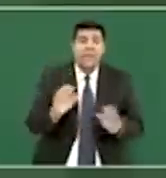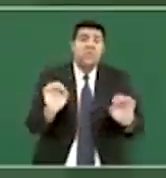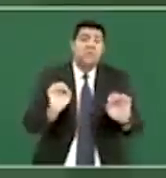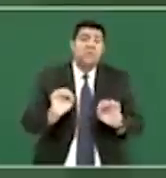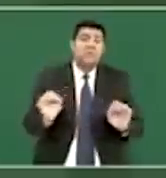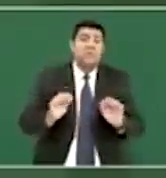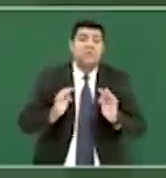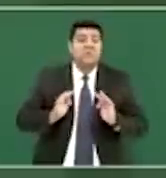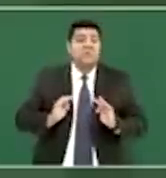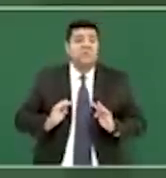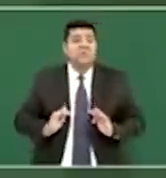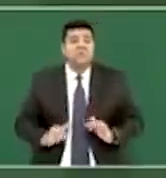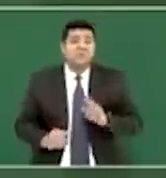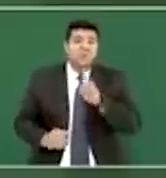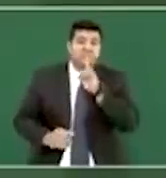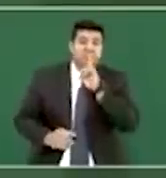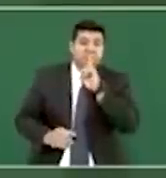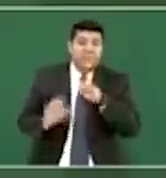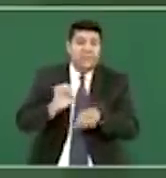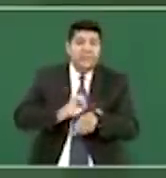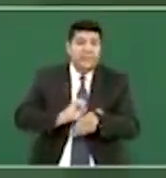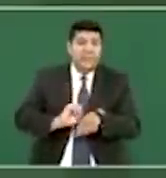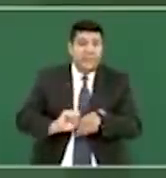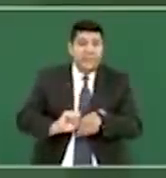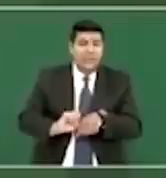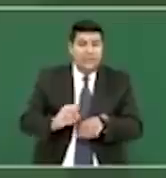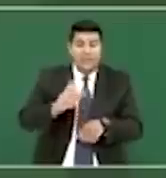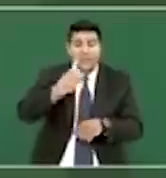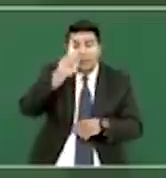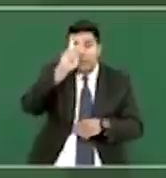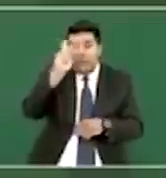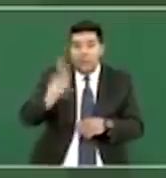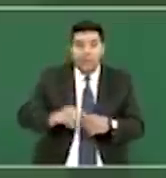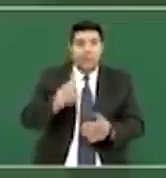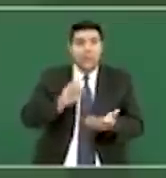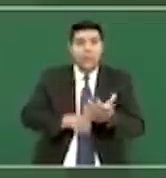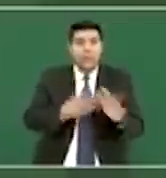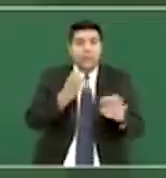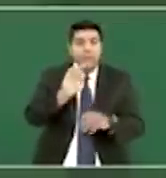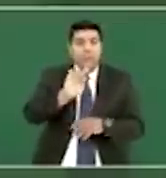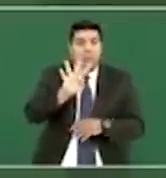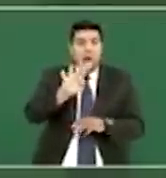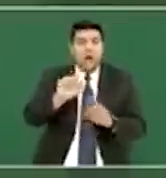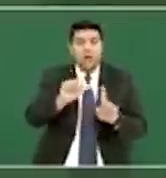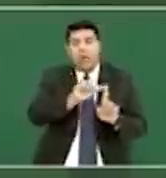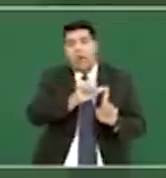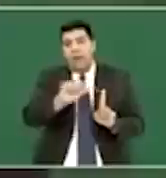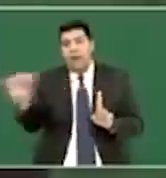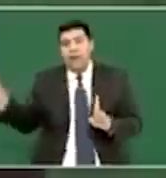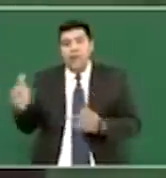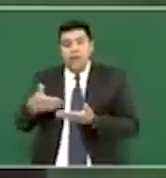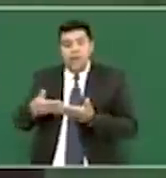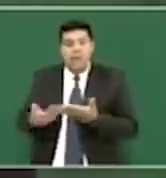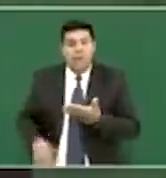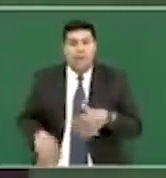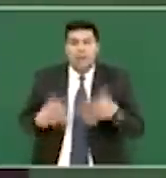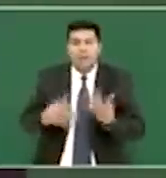que fue el periodo en que más creció la corrupción. Entonces, es una gran simulación estar